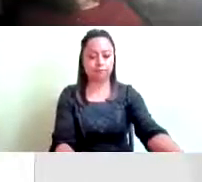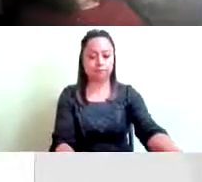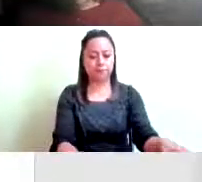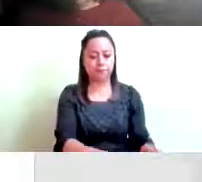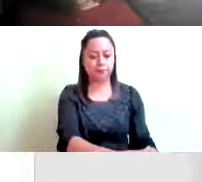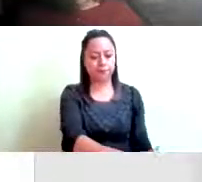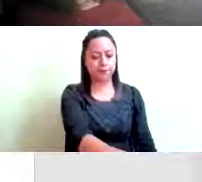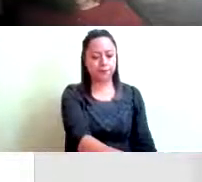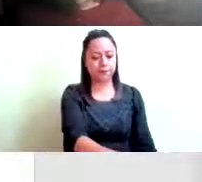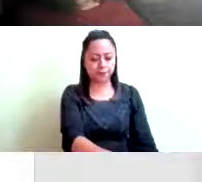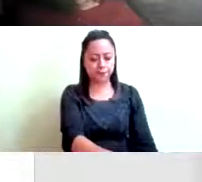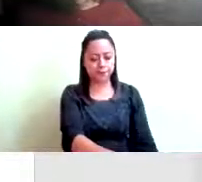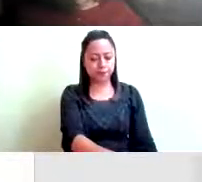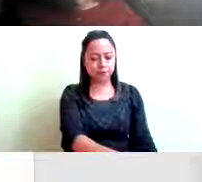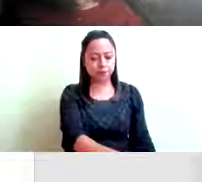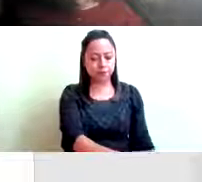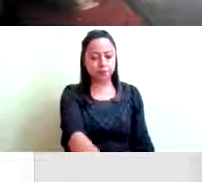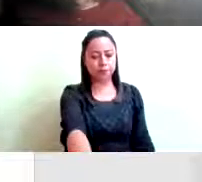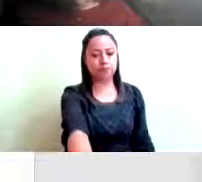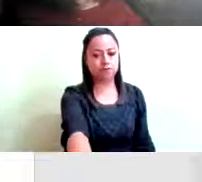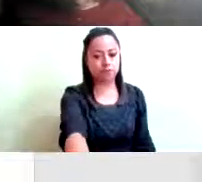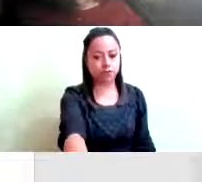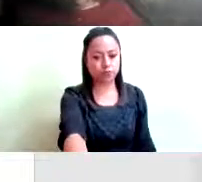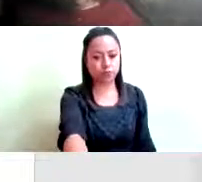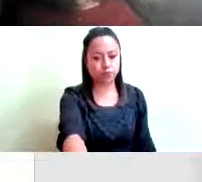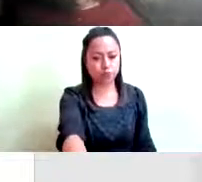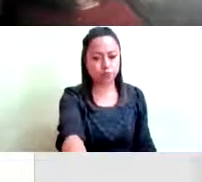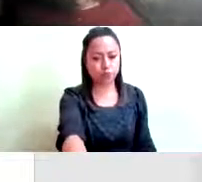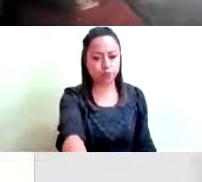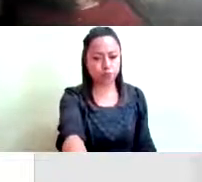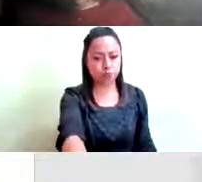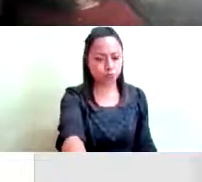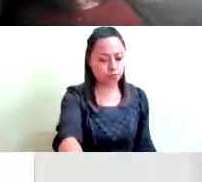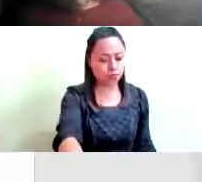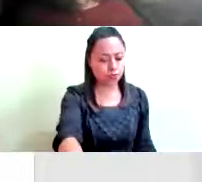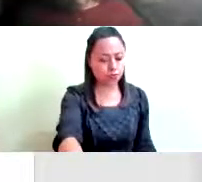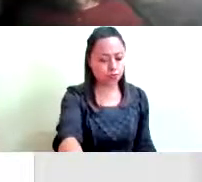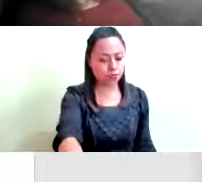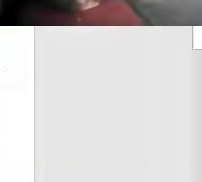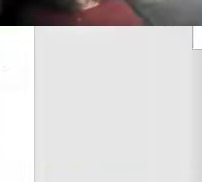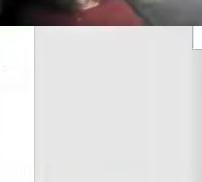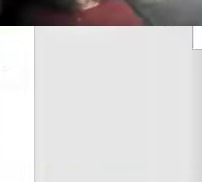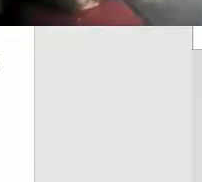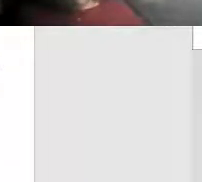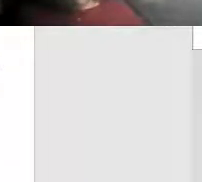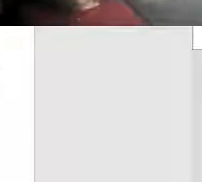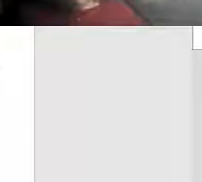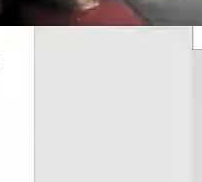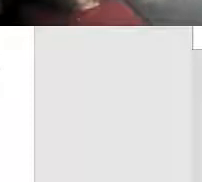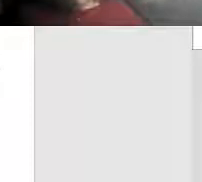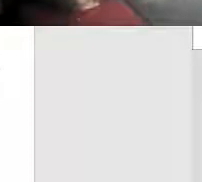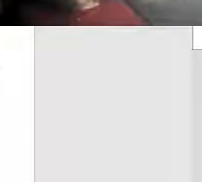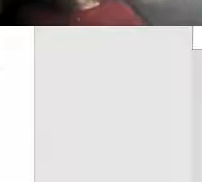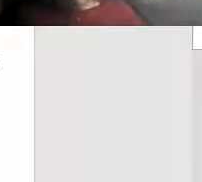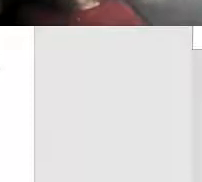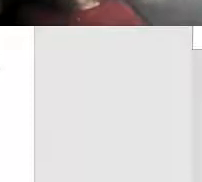En tercer punto, estamos hablando también de conservar y proteger justamente los suelos de infiltración.